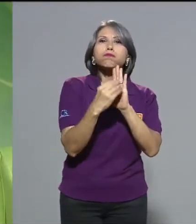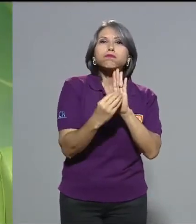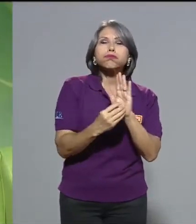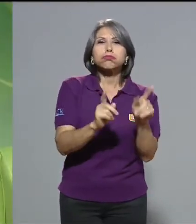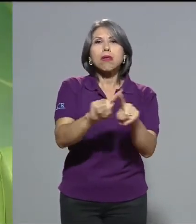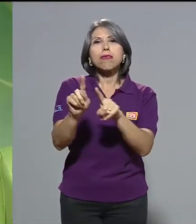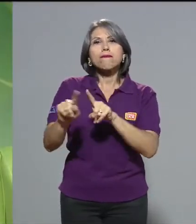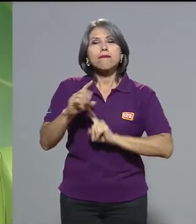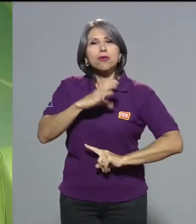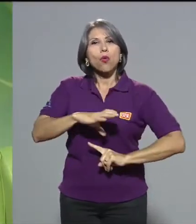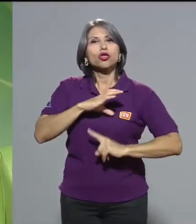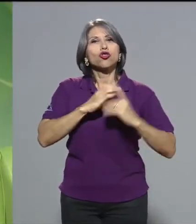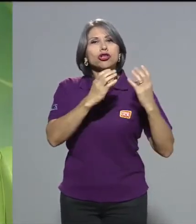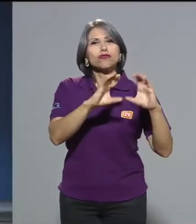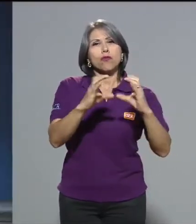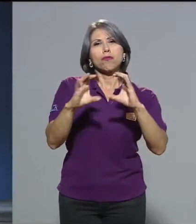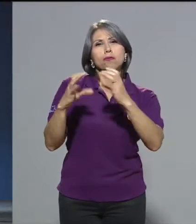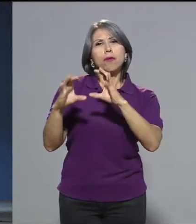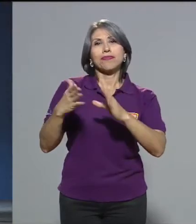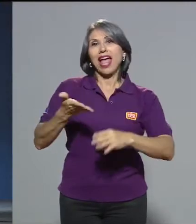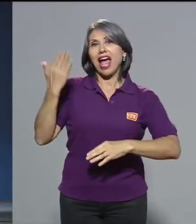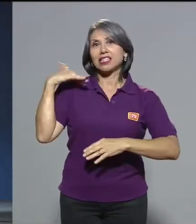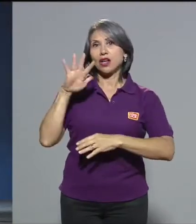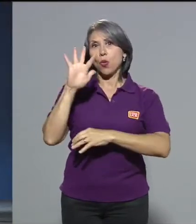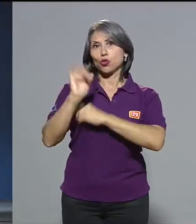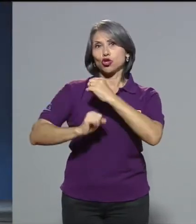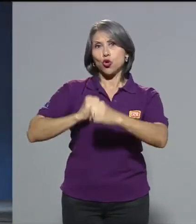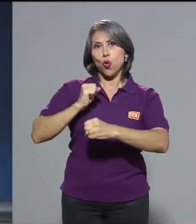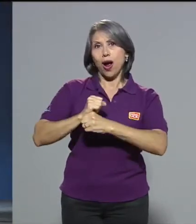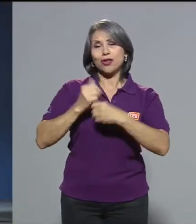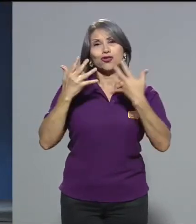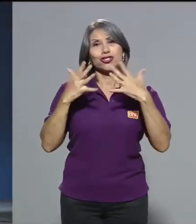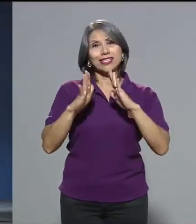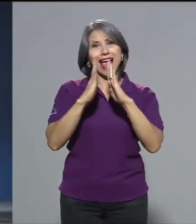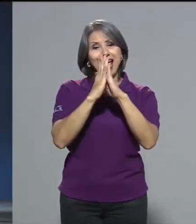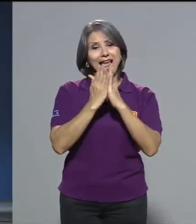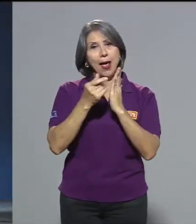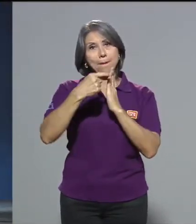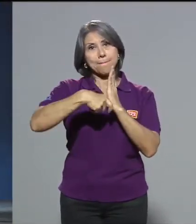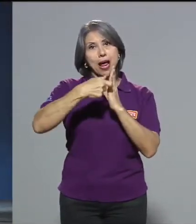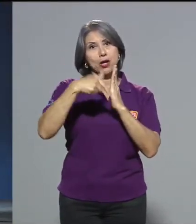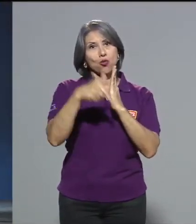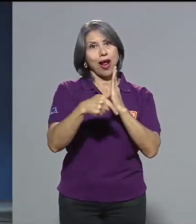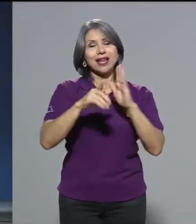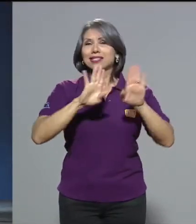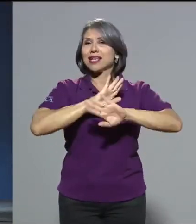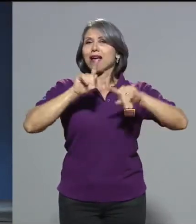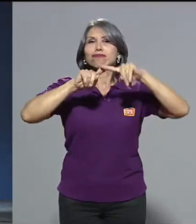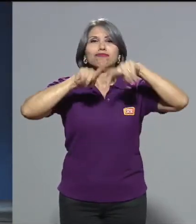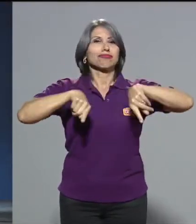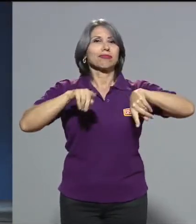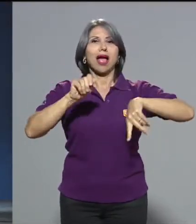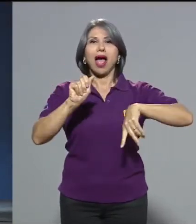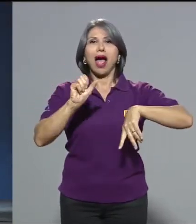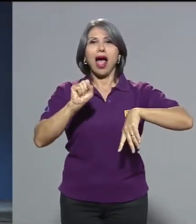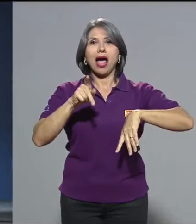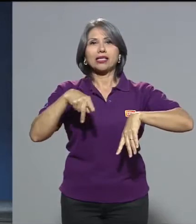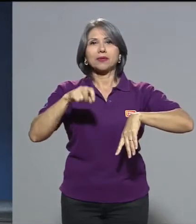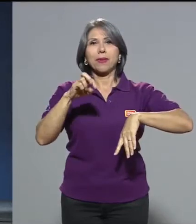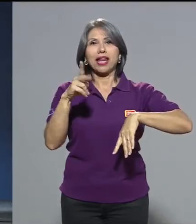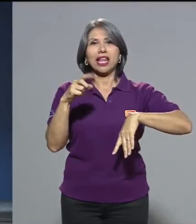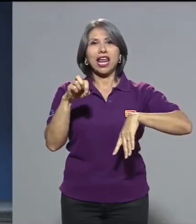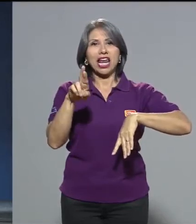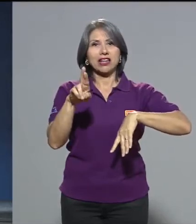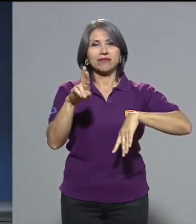Y hace como 5 años este manual eliminó el Asperger y hizo, bueno, una serie de cambios